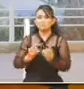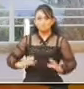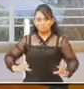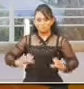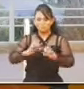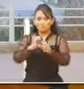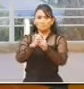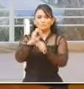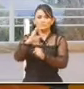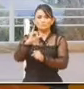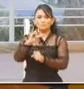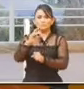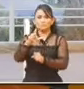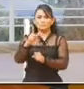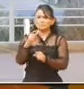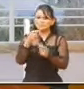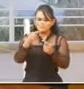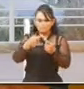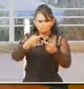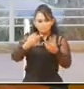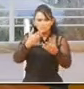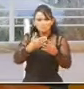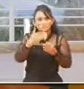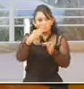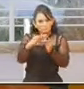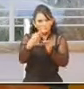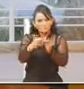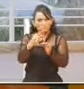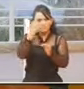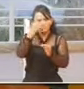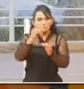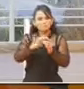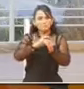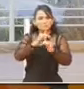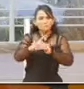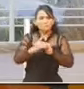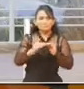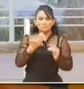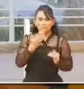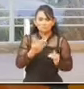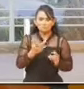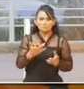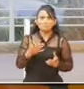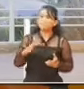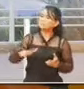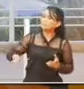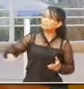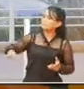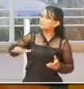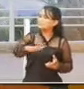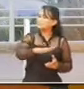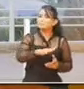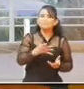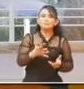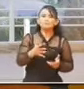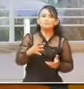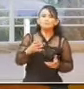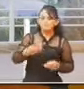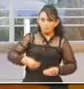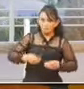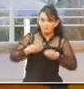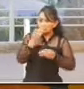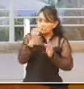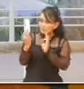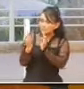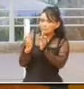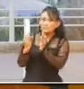Todo viene muy, muy bien calculado para que lleguen a buen término, y quienes viven alrededor de uno de estos lugares